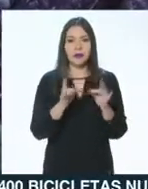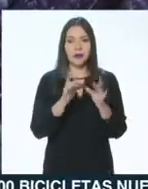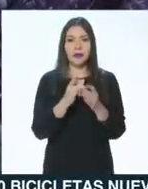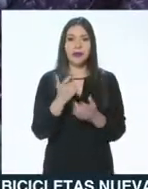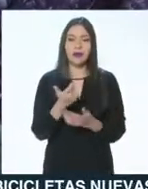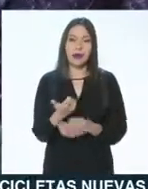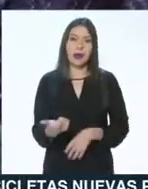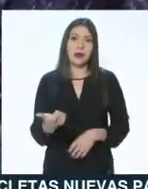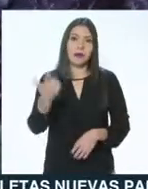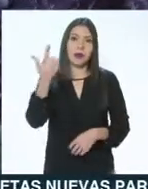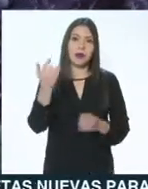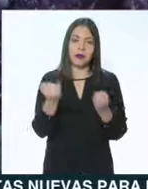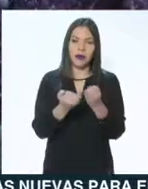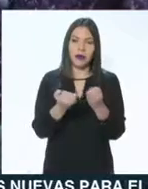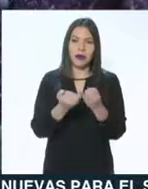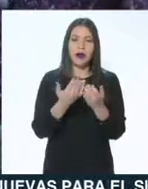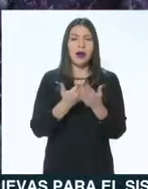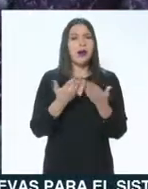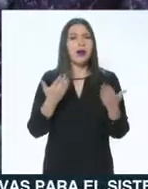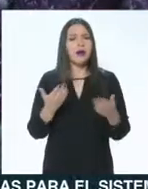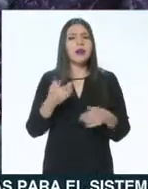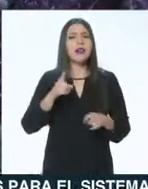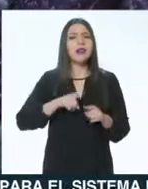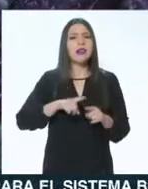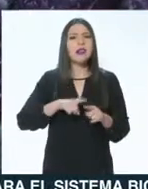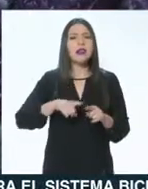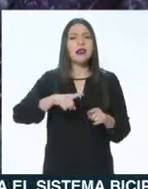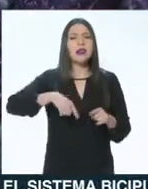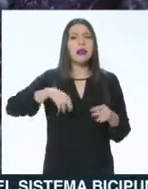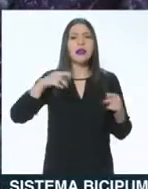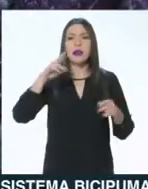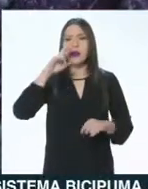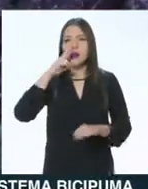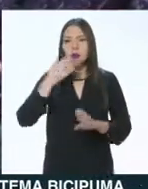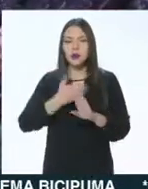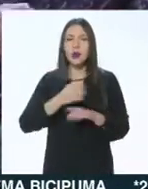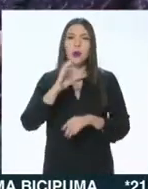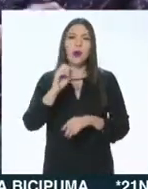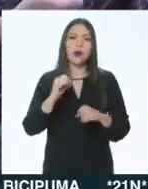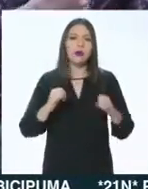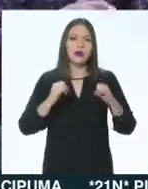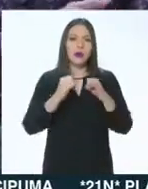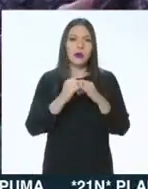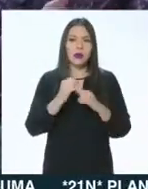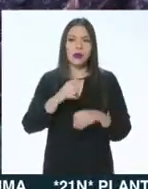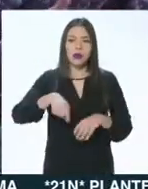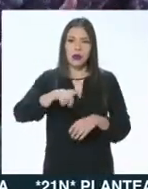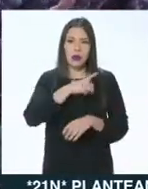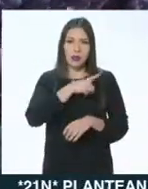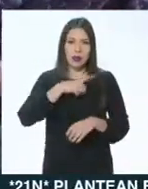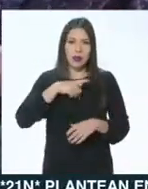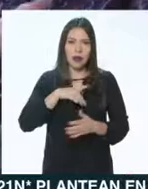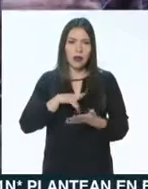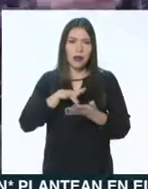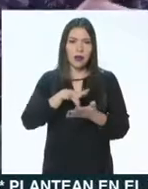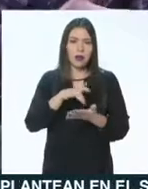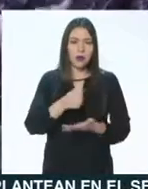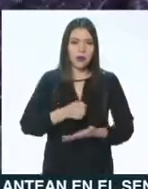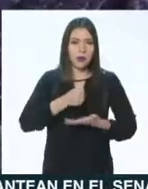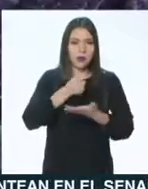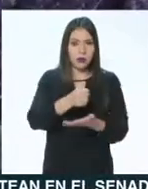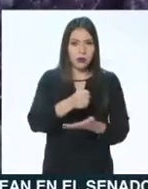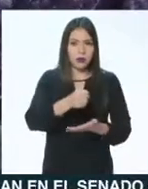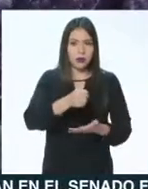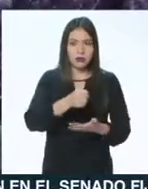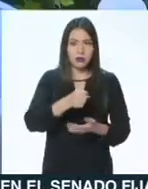también importante, ¿hay alguien, algún responsable, alguna dependencia que pues tendría que desembolsar ese dinero para apoyarlos